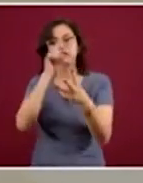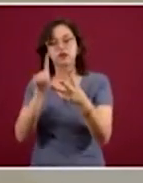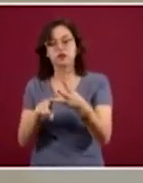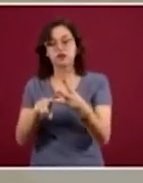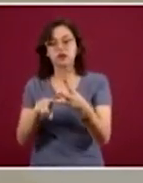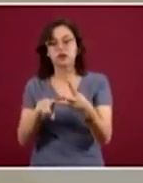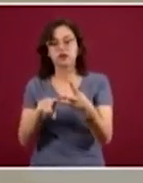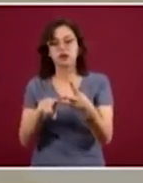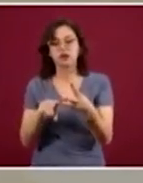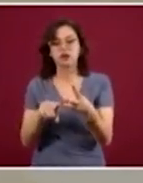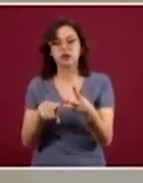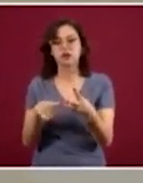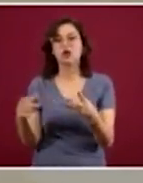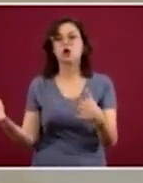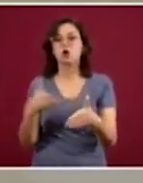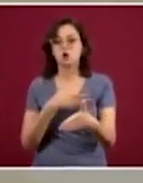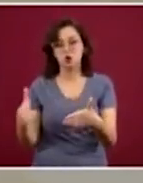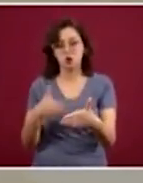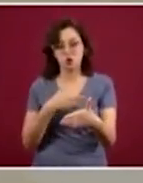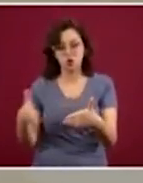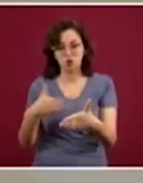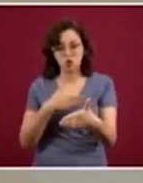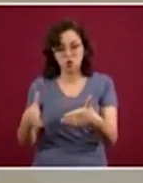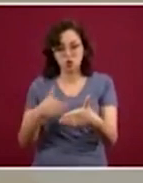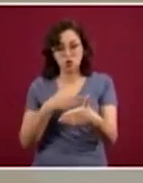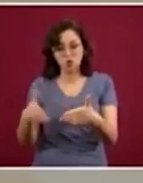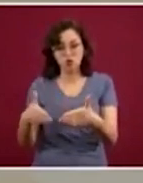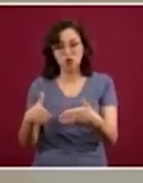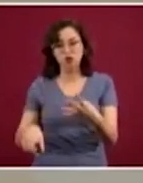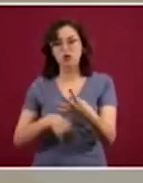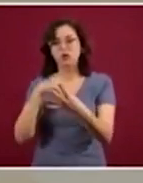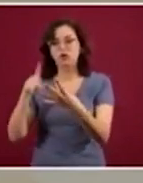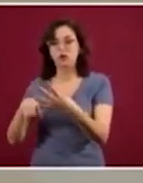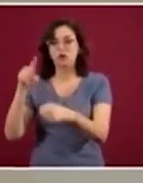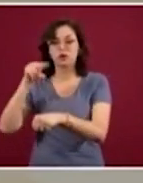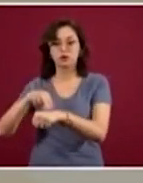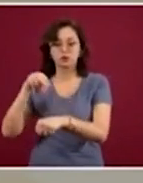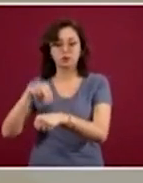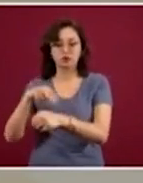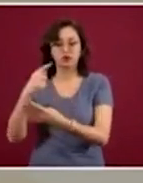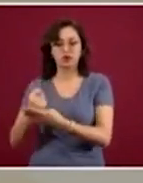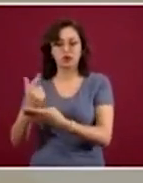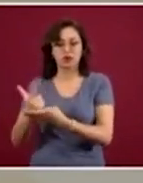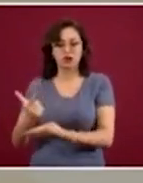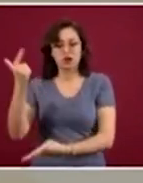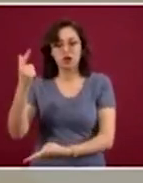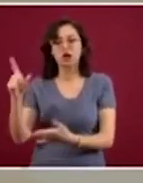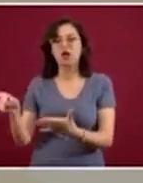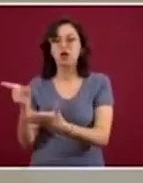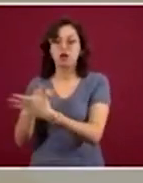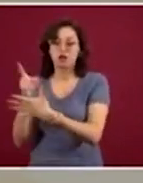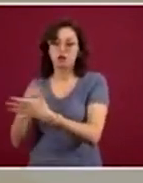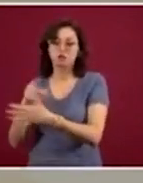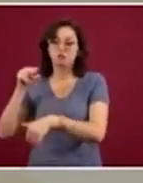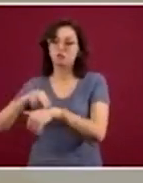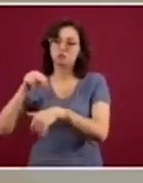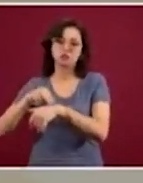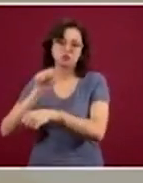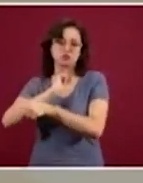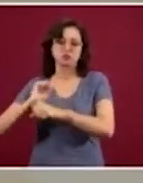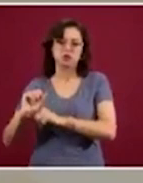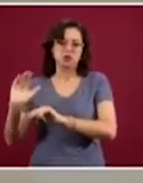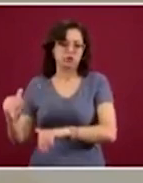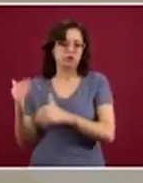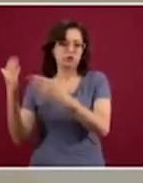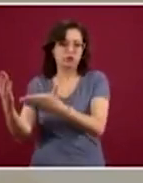personal de la cocina de los médicos intensivistas y del personal de la consulta externa así como